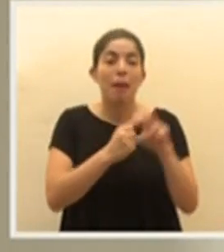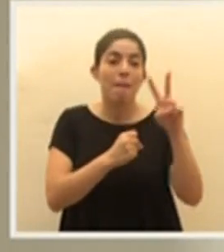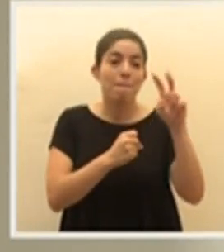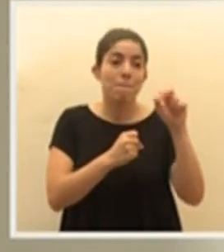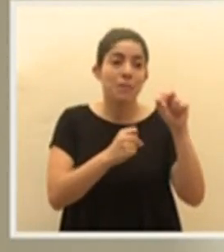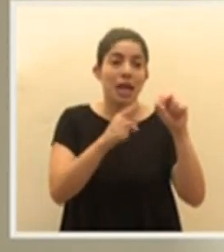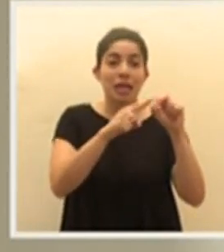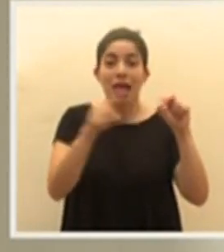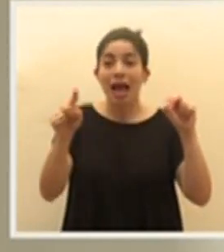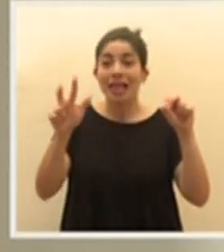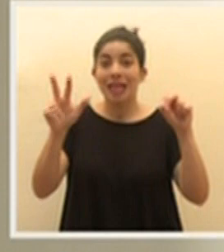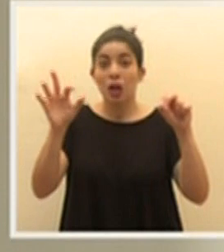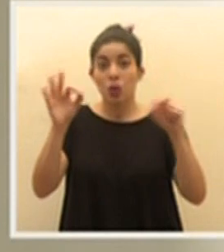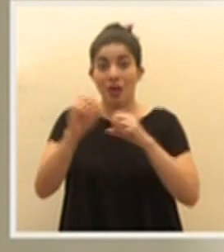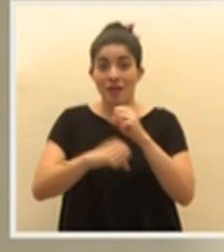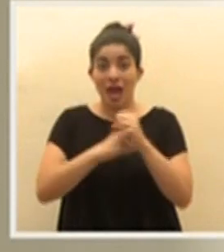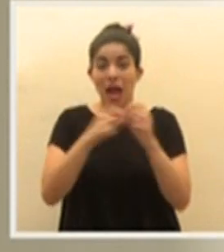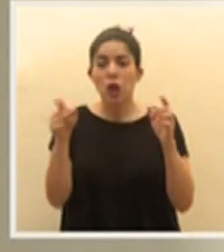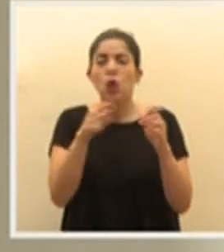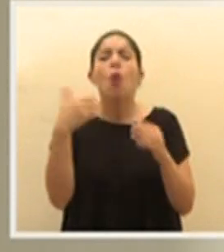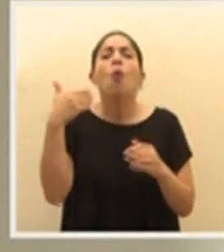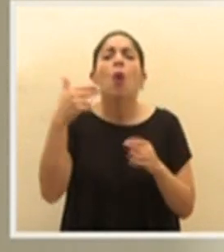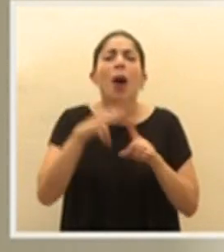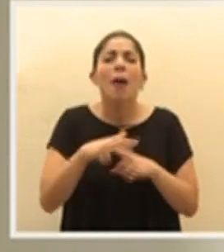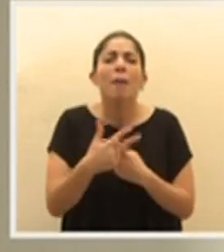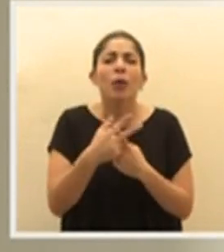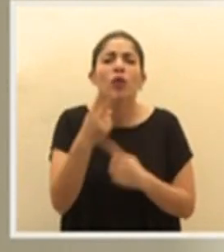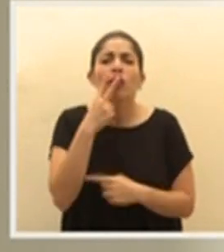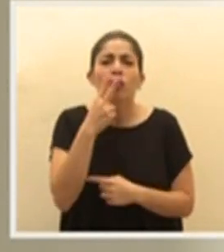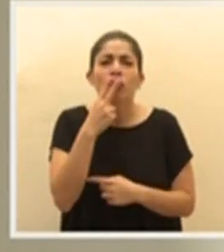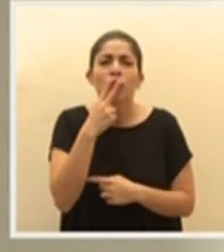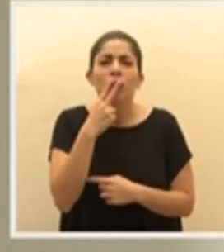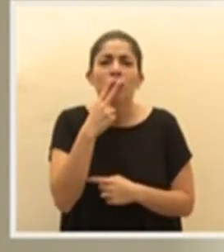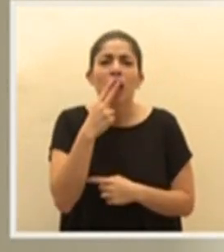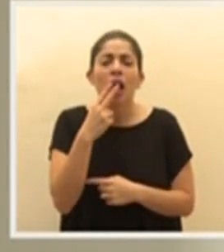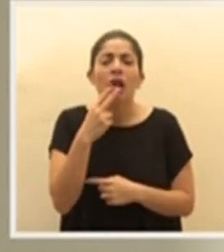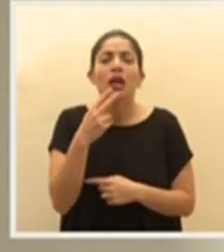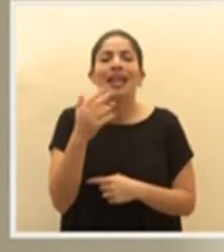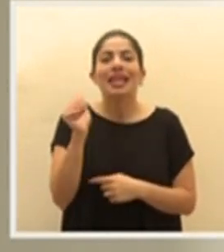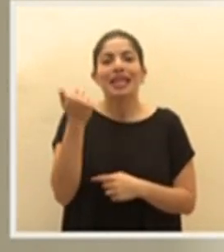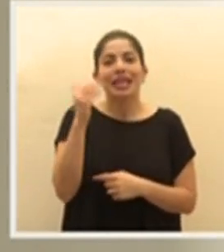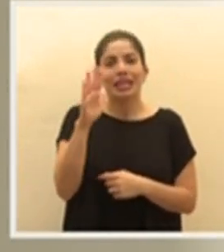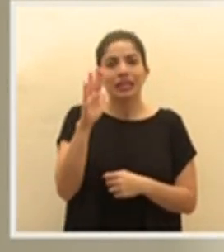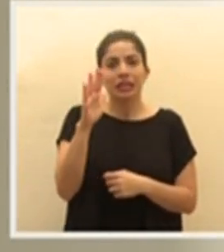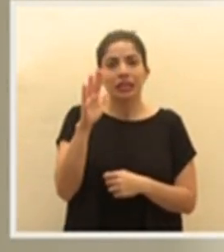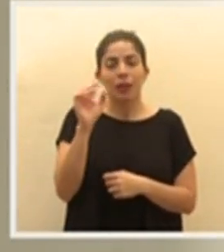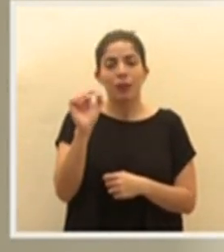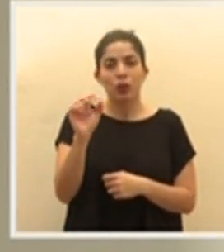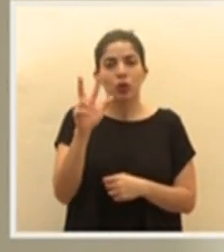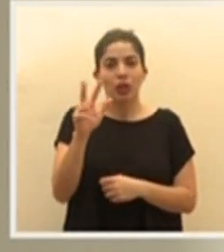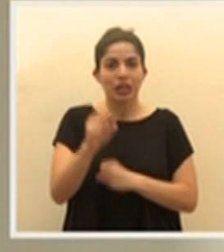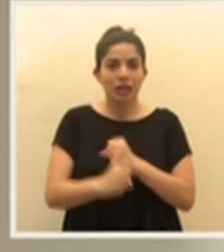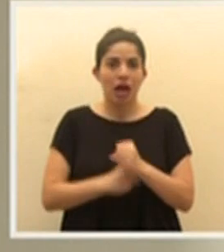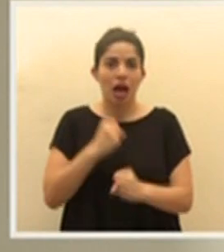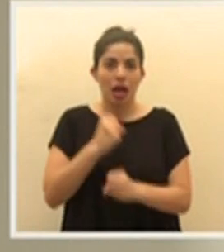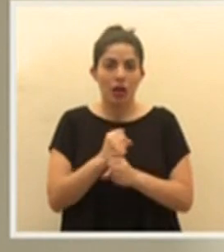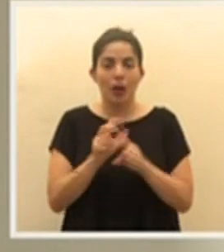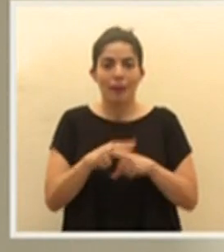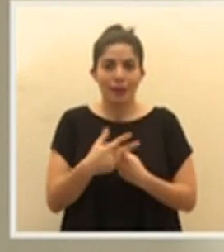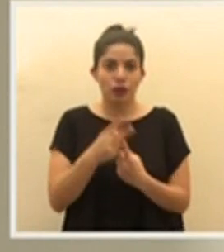a 39 años de edad, la edad promedio de inicio fue los 15.3 años de